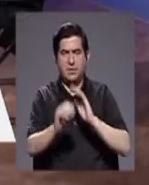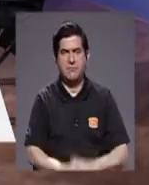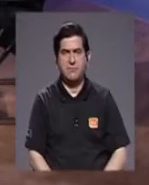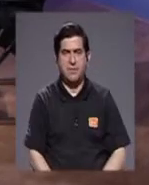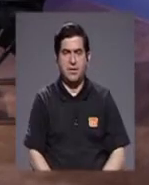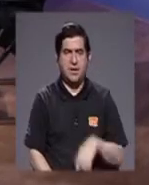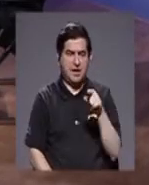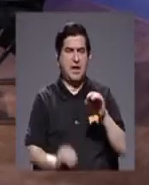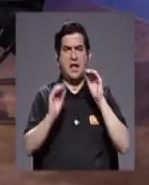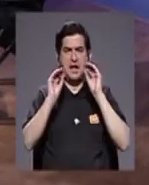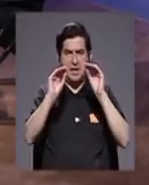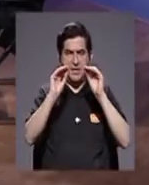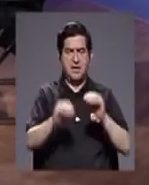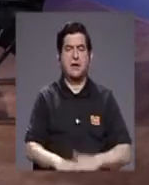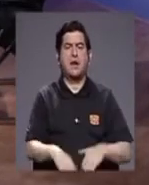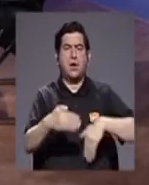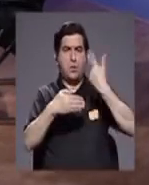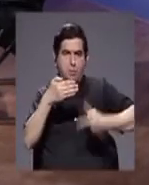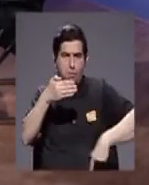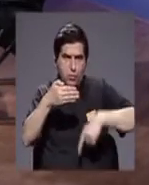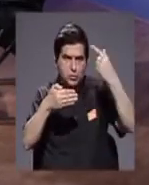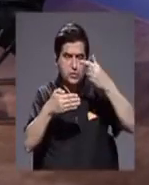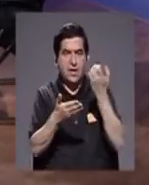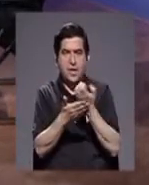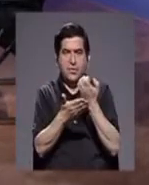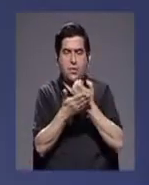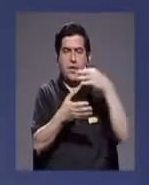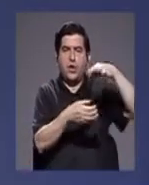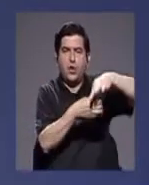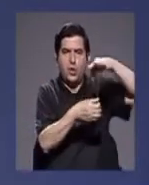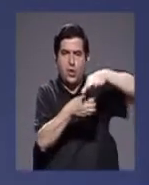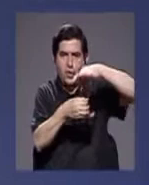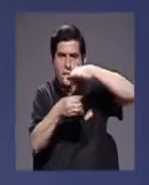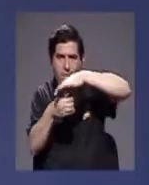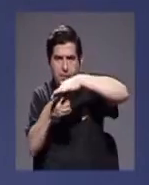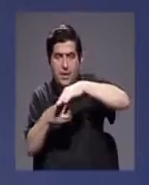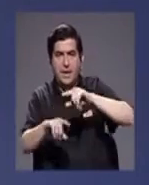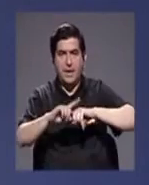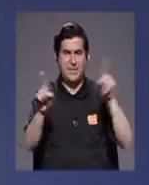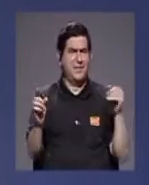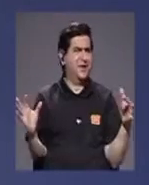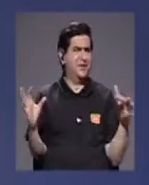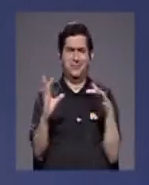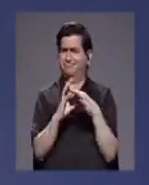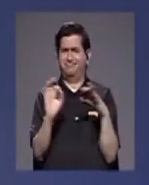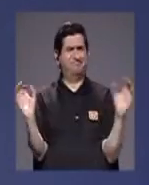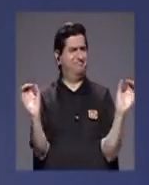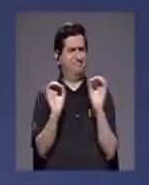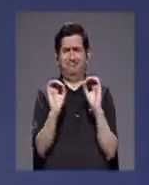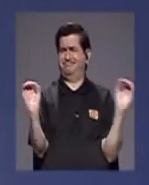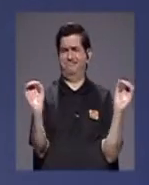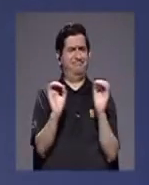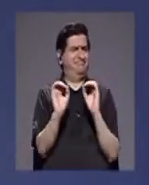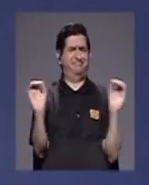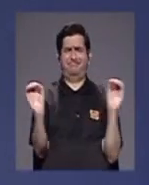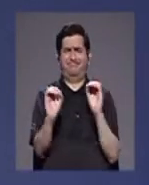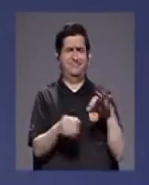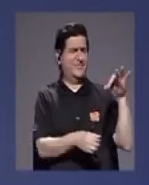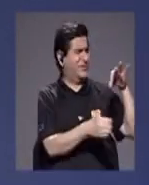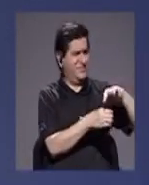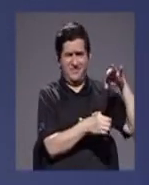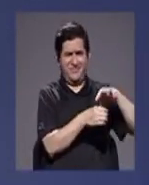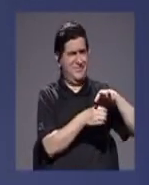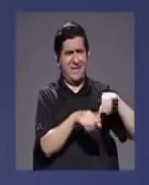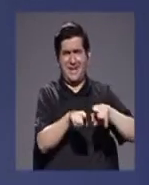está dando clases en el posgrado de Economía Agrícola, pero esto no tiene nada que ver ni con agrícola